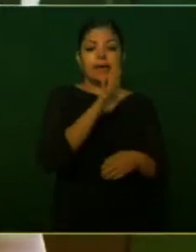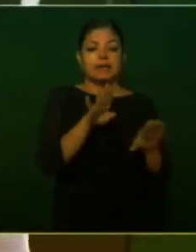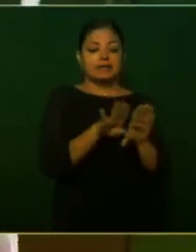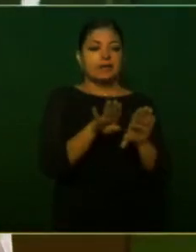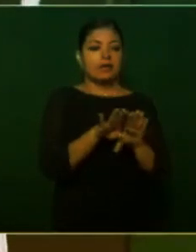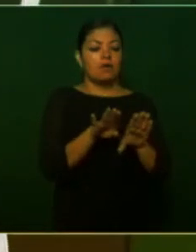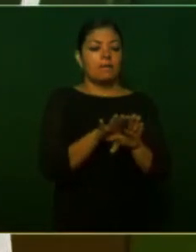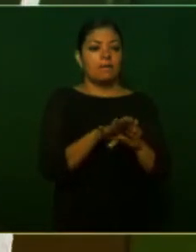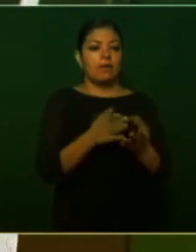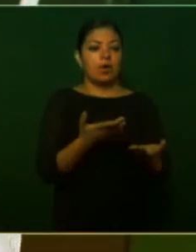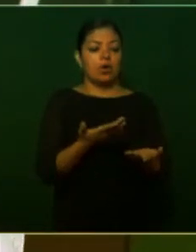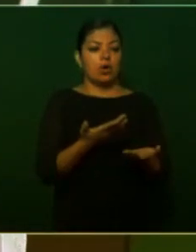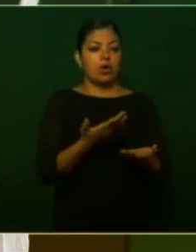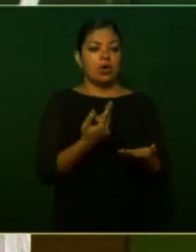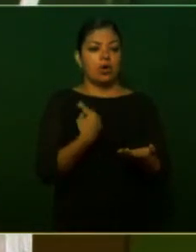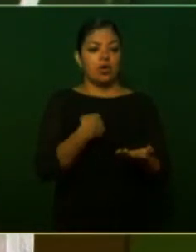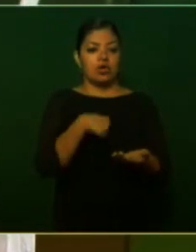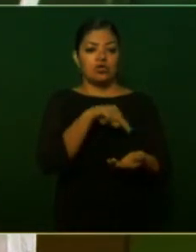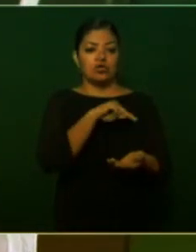dependiéramos